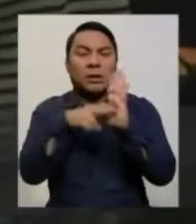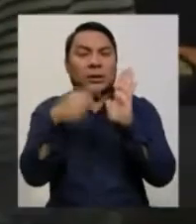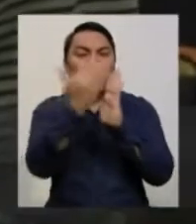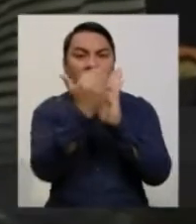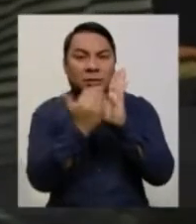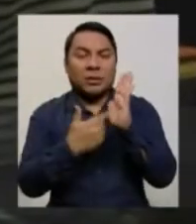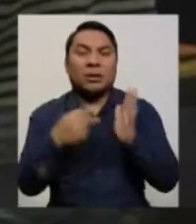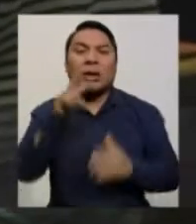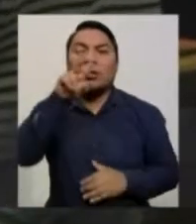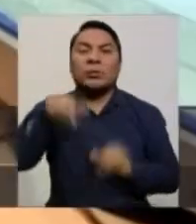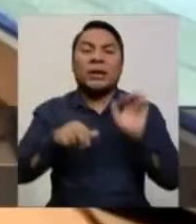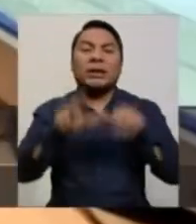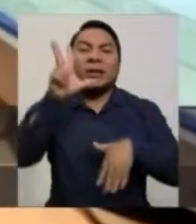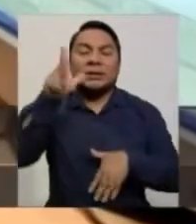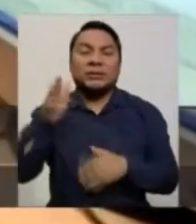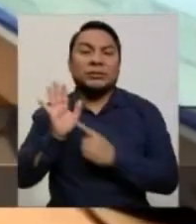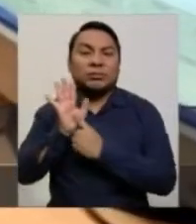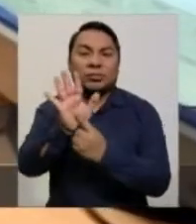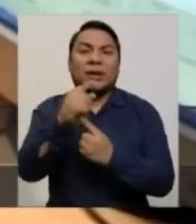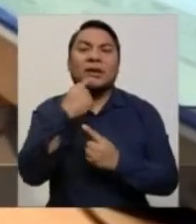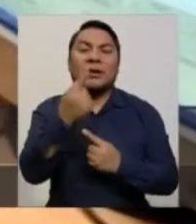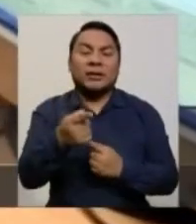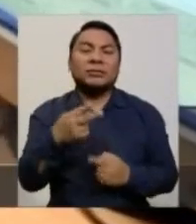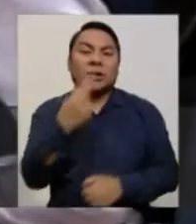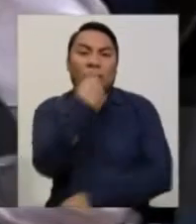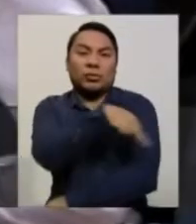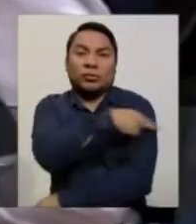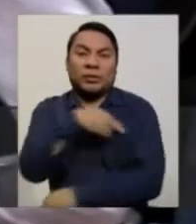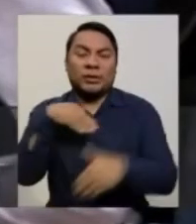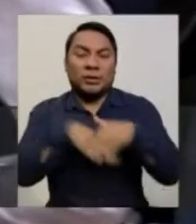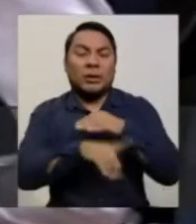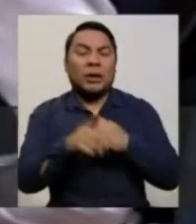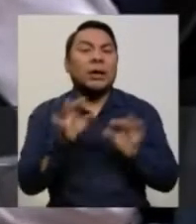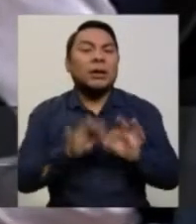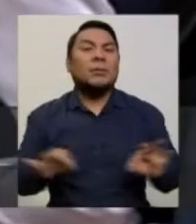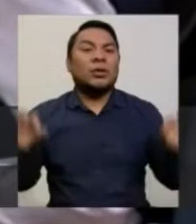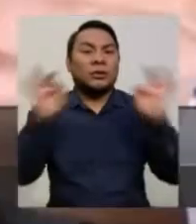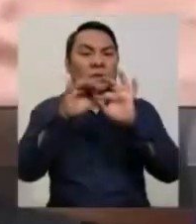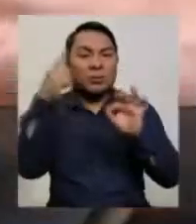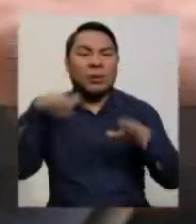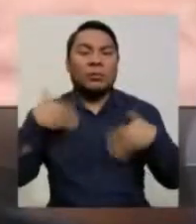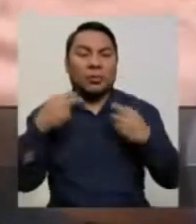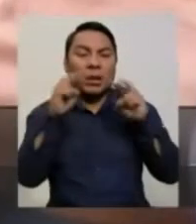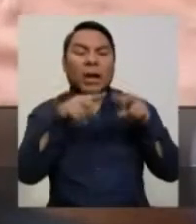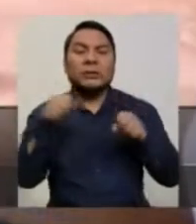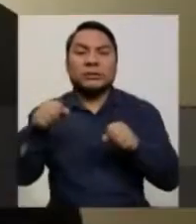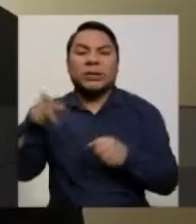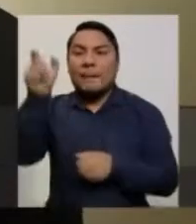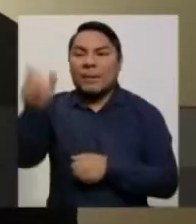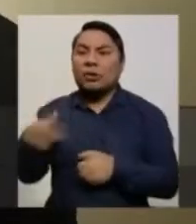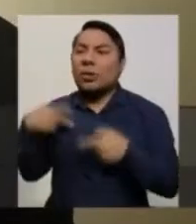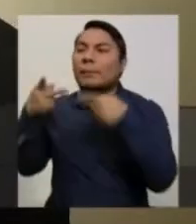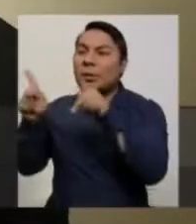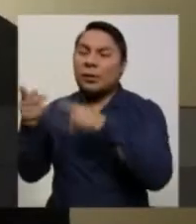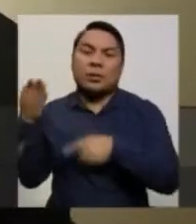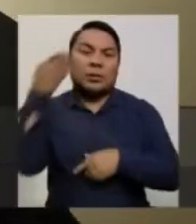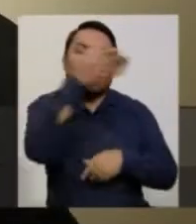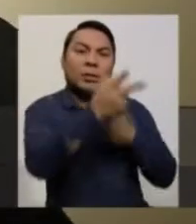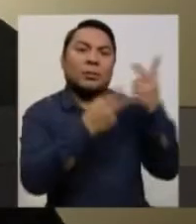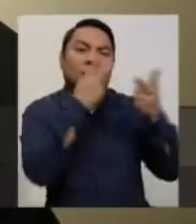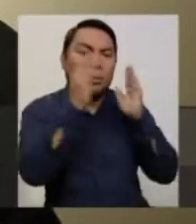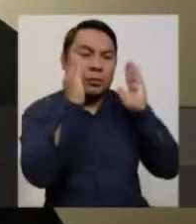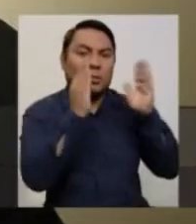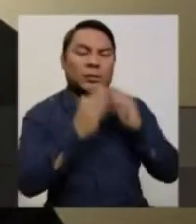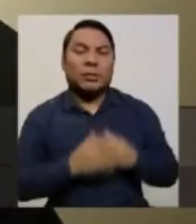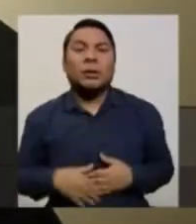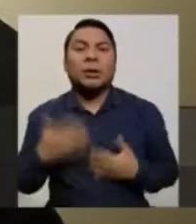en el año 2013 precisa que la hospitalización es un elemento clave para calificar la licencia. En principio el derecho es de los